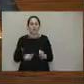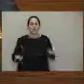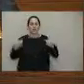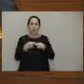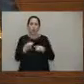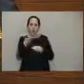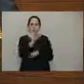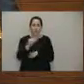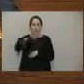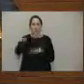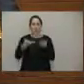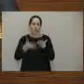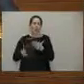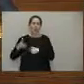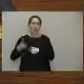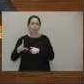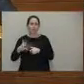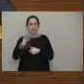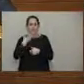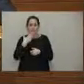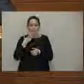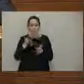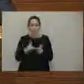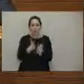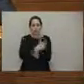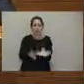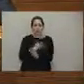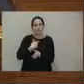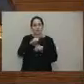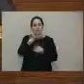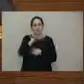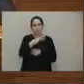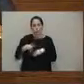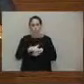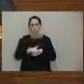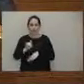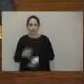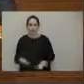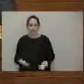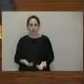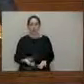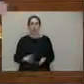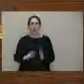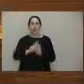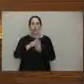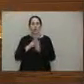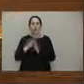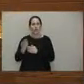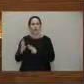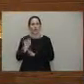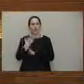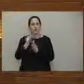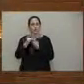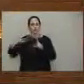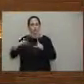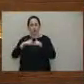superior al que le correspondería en caso de haber contado con la correspondiente resolución administrativa. Se ha presentado una enmienda de Foro Asturias en este